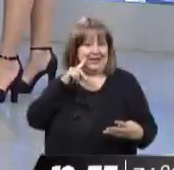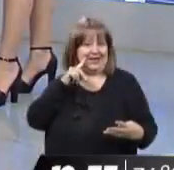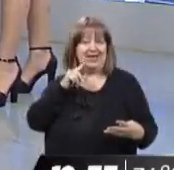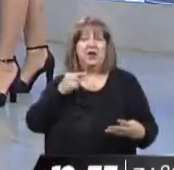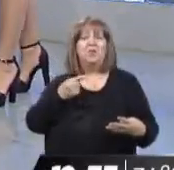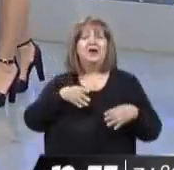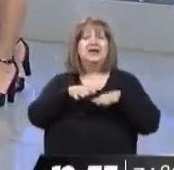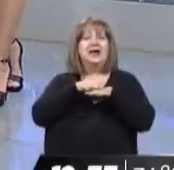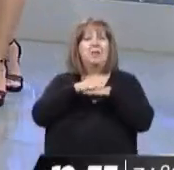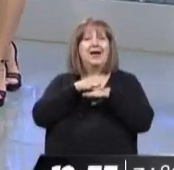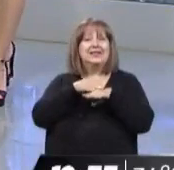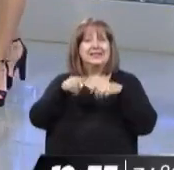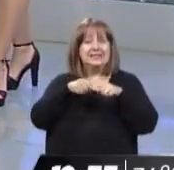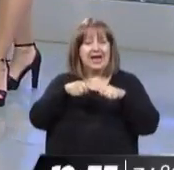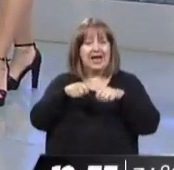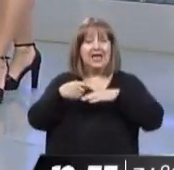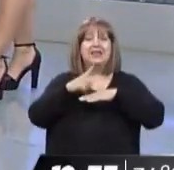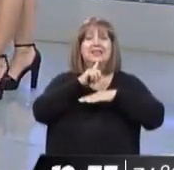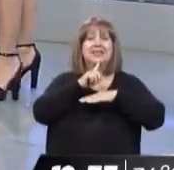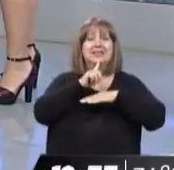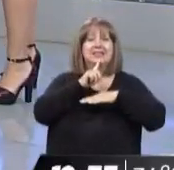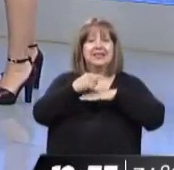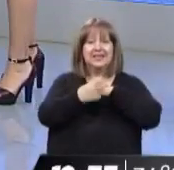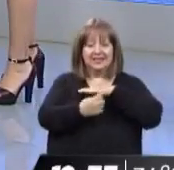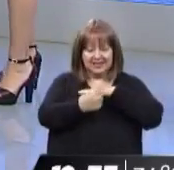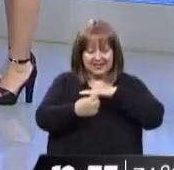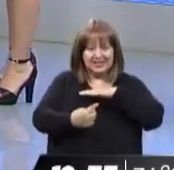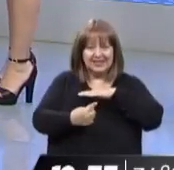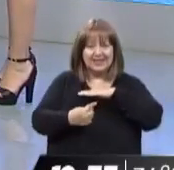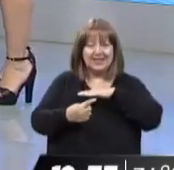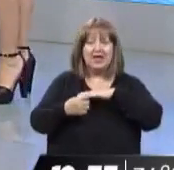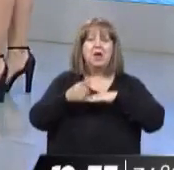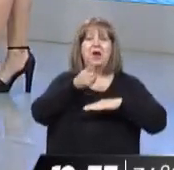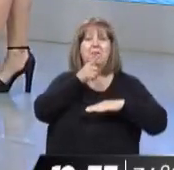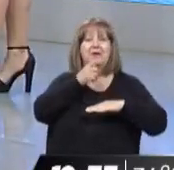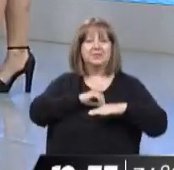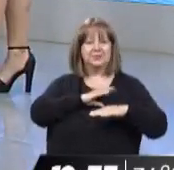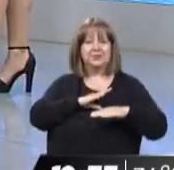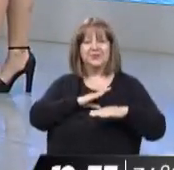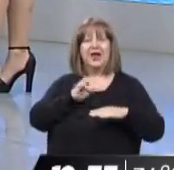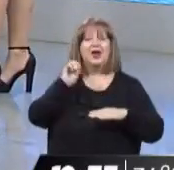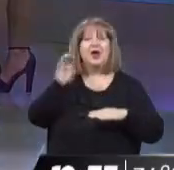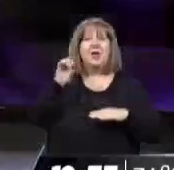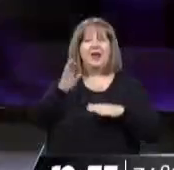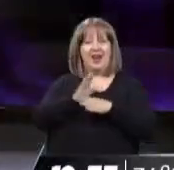tengo. No puedo decir nada, porque el tipo está en todo su derecho de hacerlo. Me hace un ruidito que no sé por qué. A mí me pasa igual, pero está bien, es el amor.